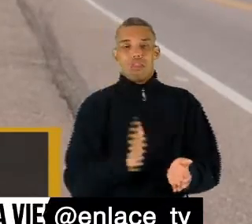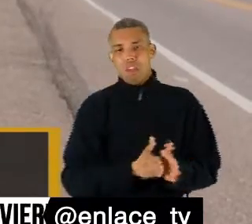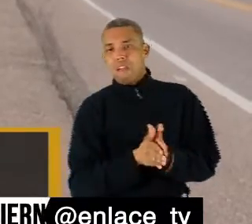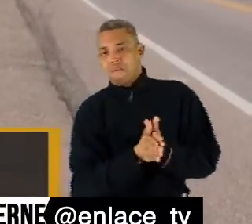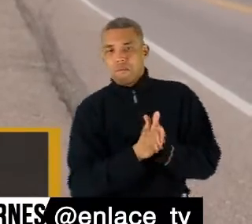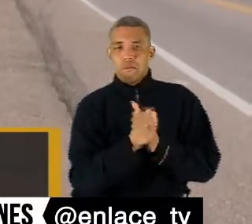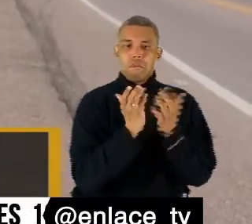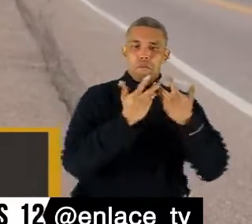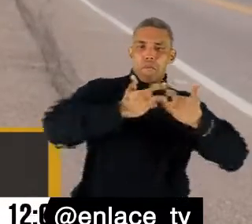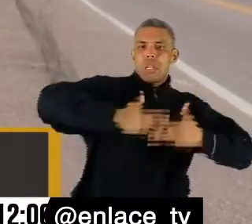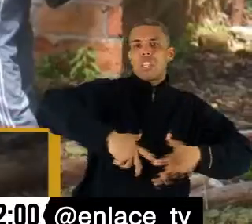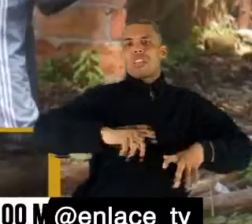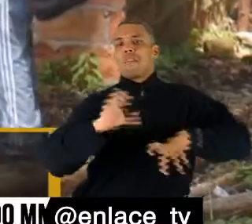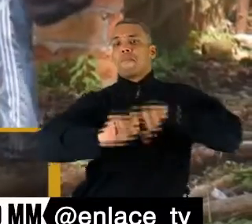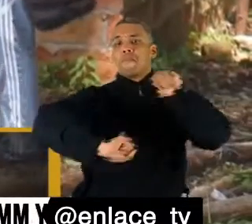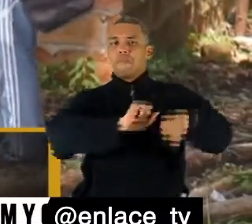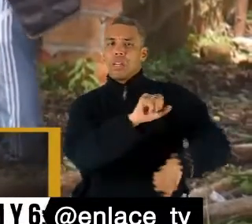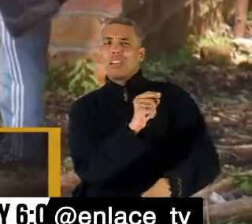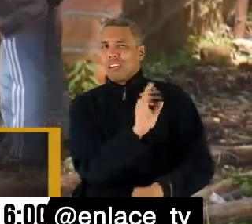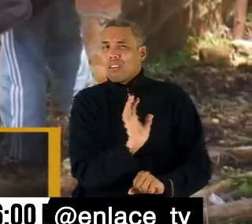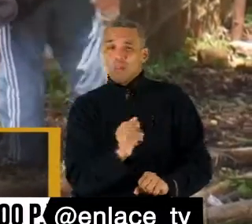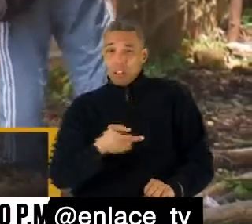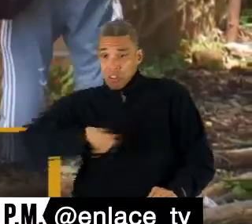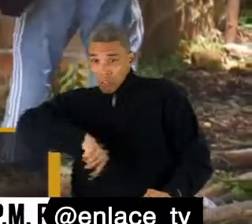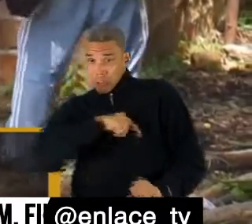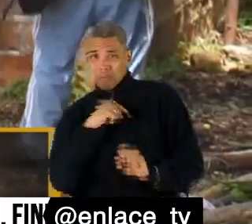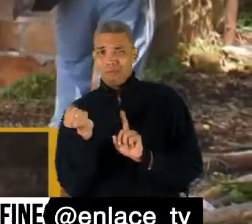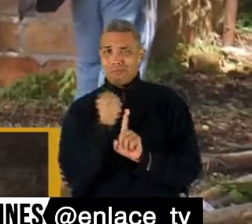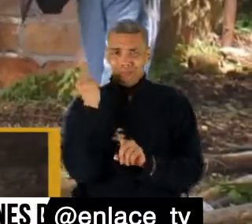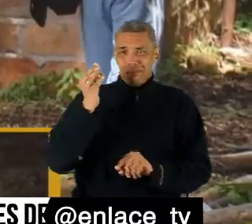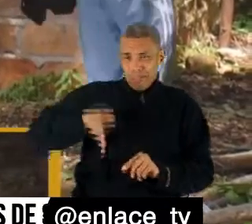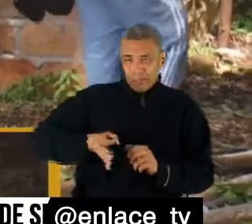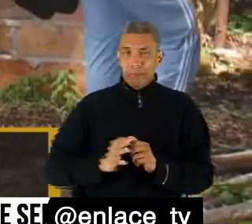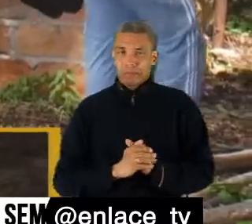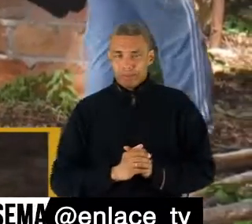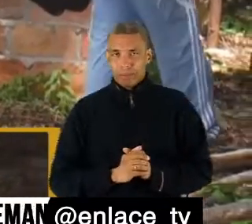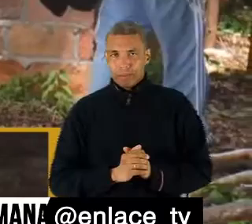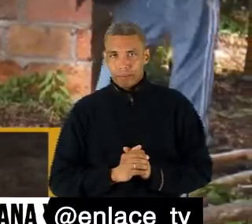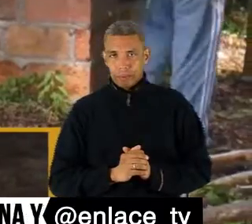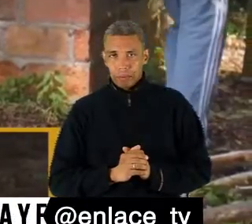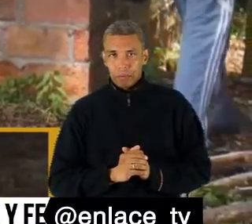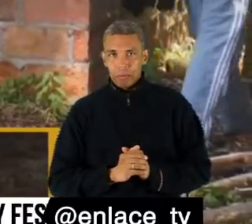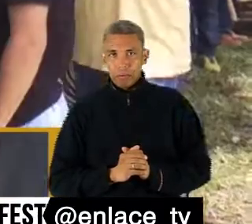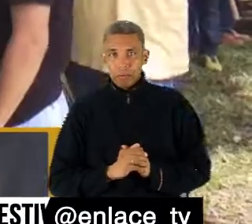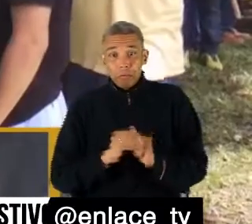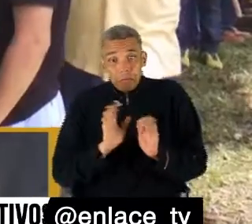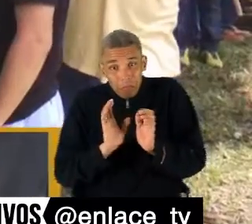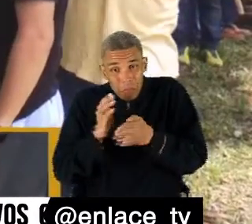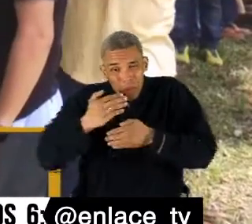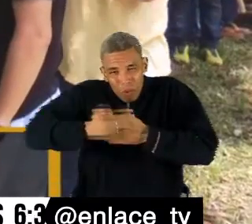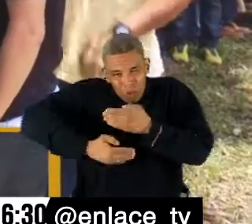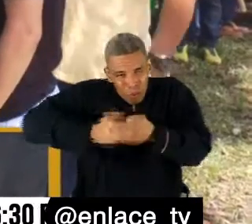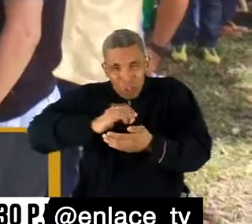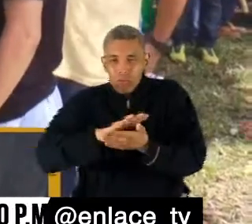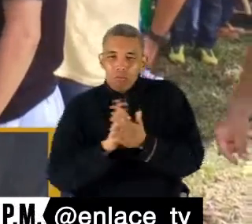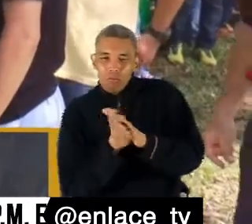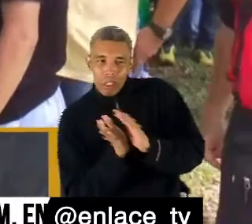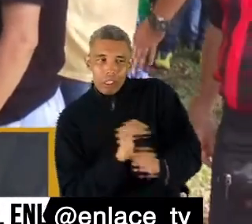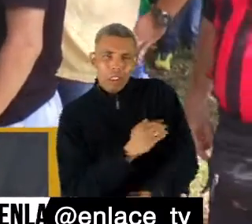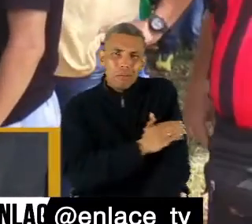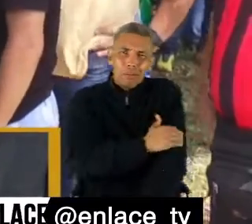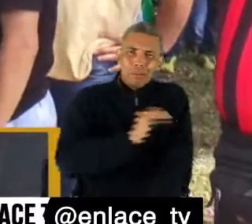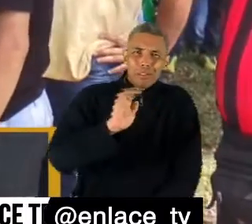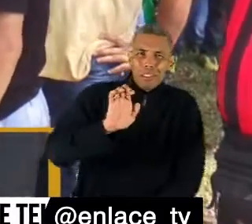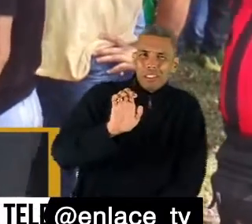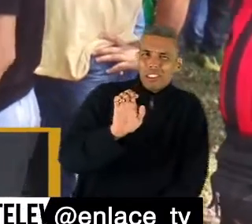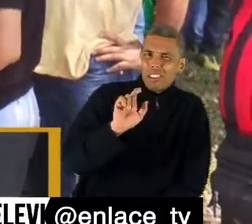diálogo real y serio con el ELN, pero tampoco se han tenido en cuenta los demás y